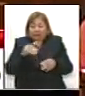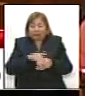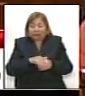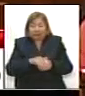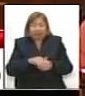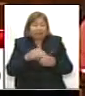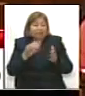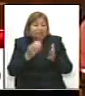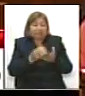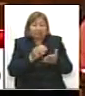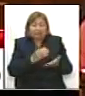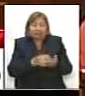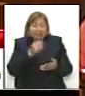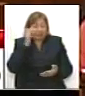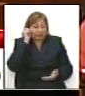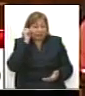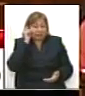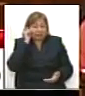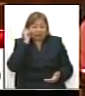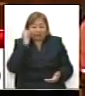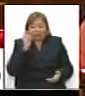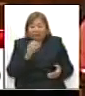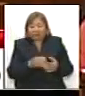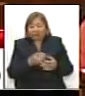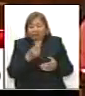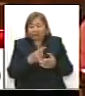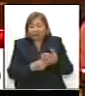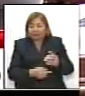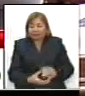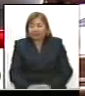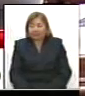de Constitución y que entendíamos que tenía unanimidad en ese momento.